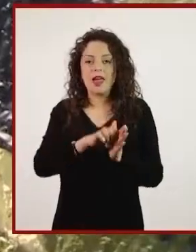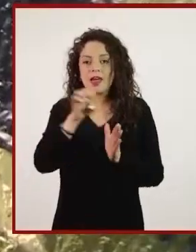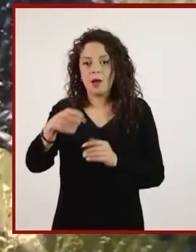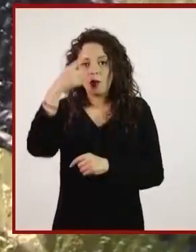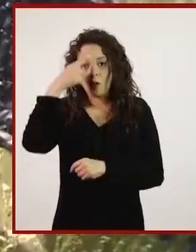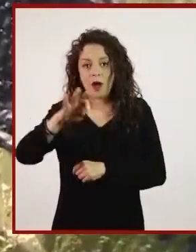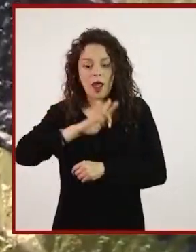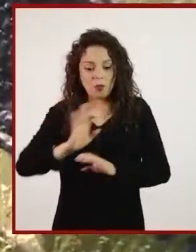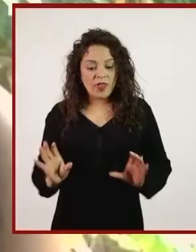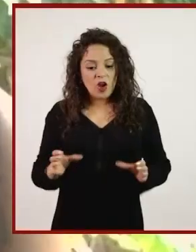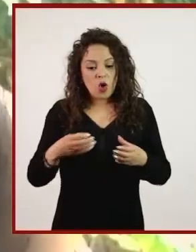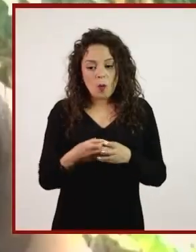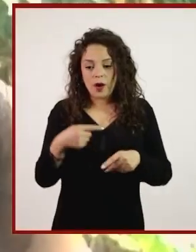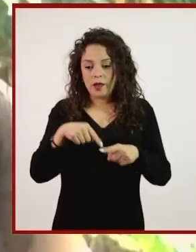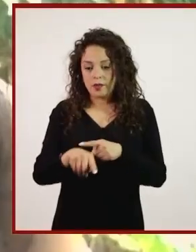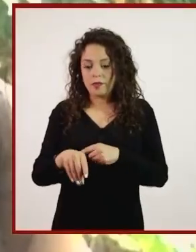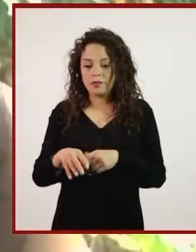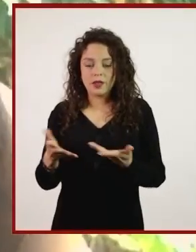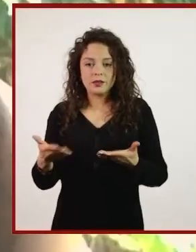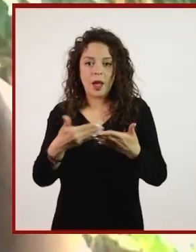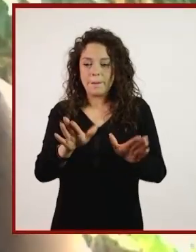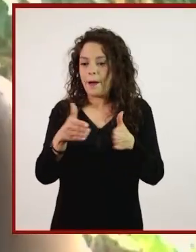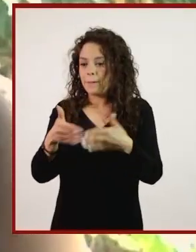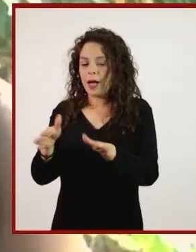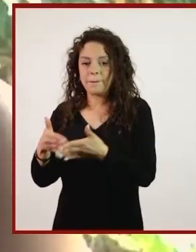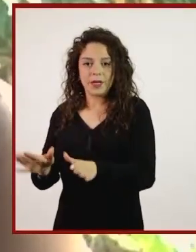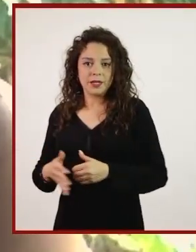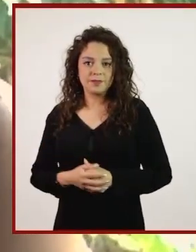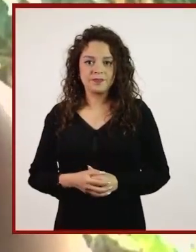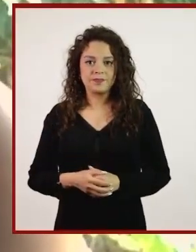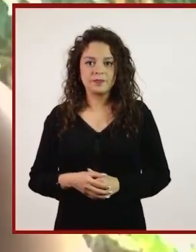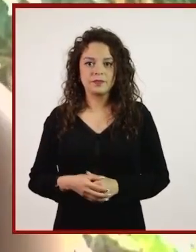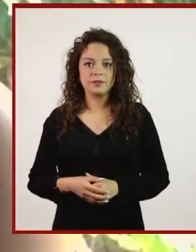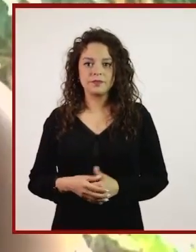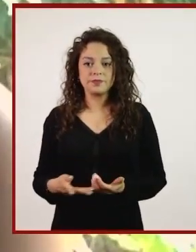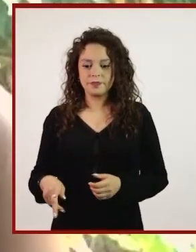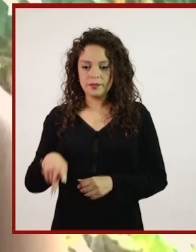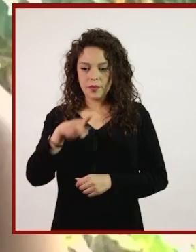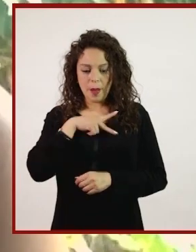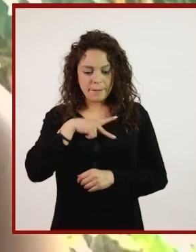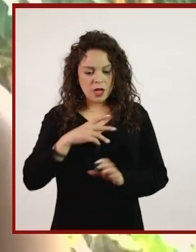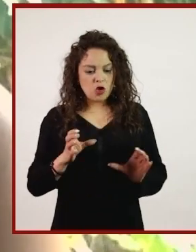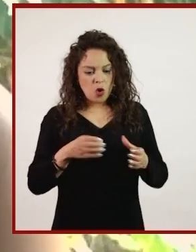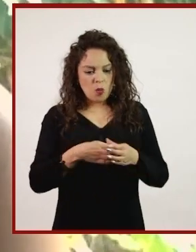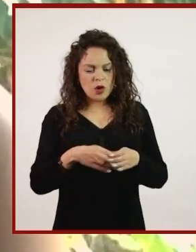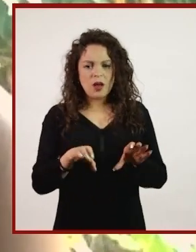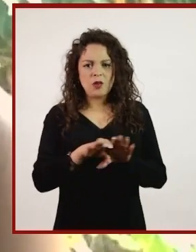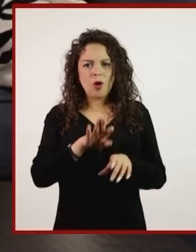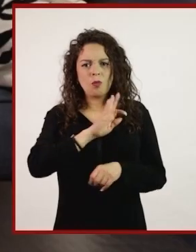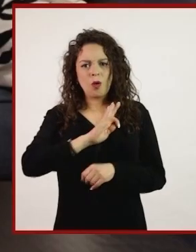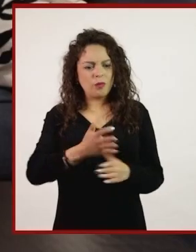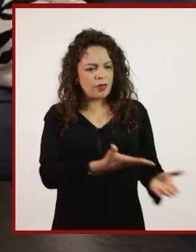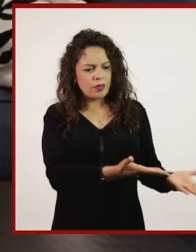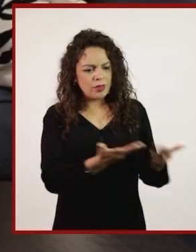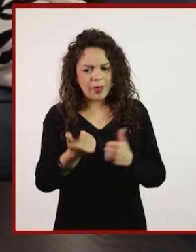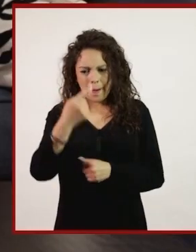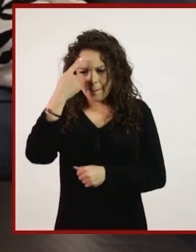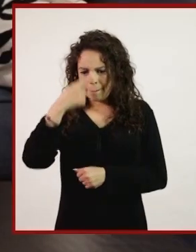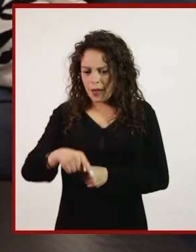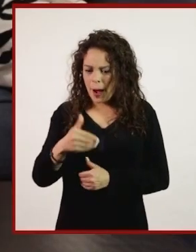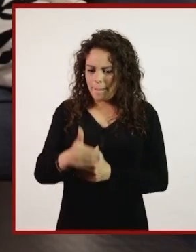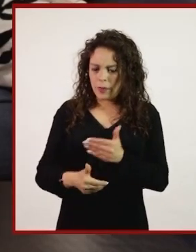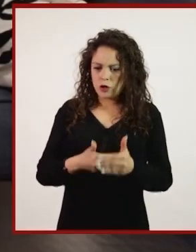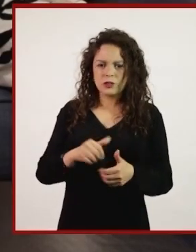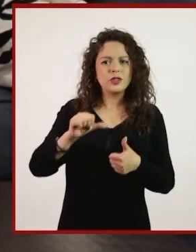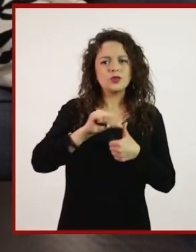empieza con los cambios en casa. Creo que ese es el gran ejemplo para poder empezar a trabajar en comunidad, ¿no? Abrir estos procesos en casa. ¿Cómo puedo involucrar a la gente